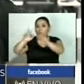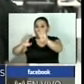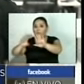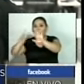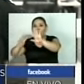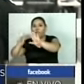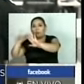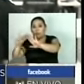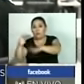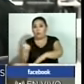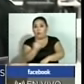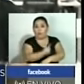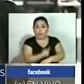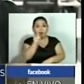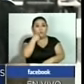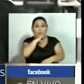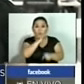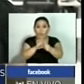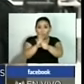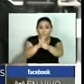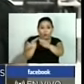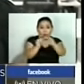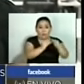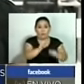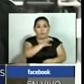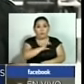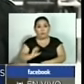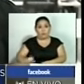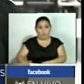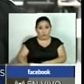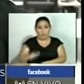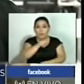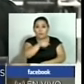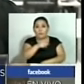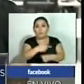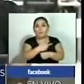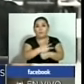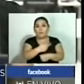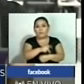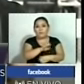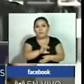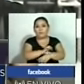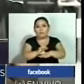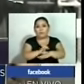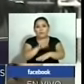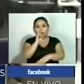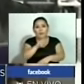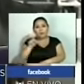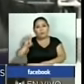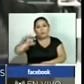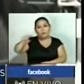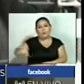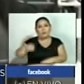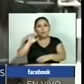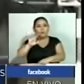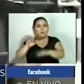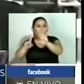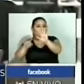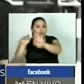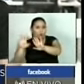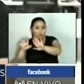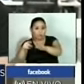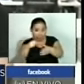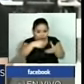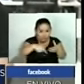31.881 pacientes positivos a escala nacional. La cifra de víctimas mortales también se ha incrementado para hoy. Son 1.569 fallecidos por